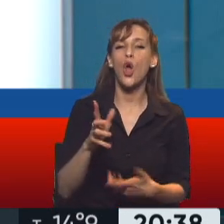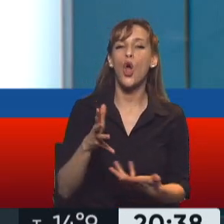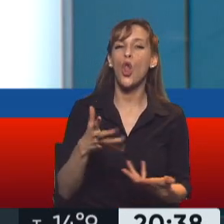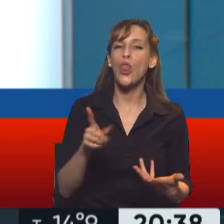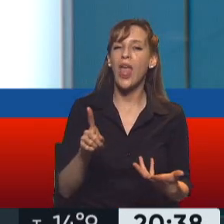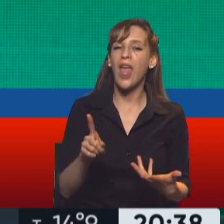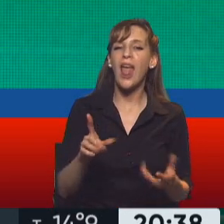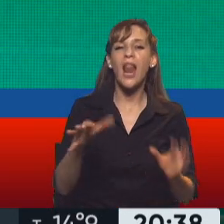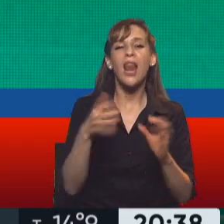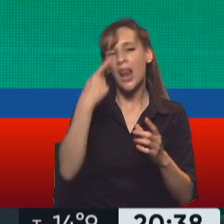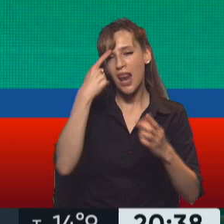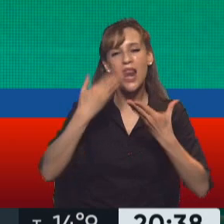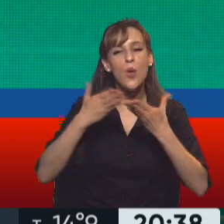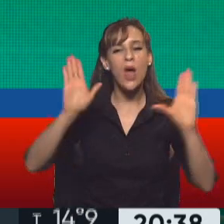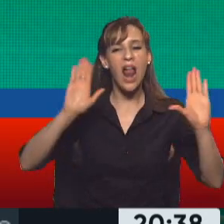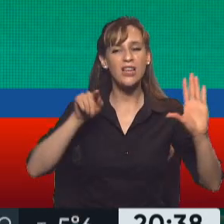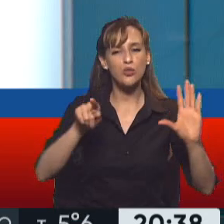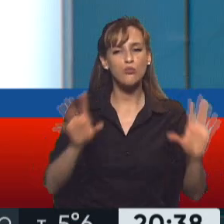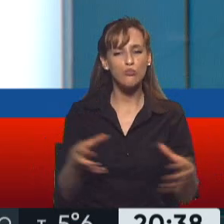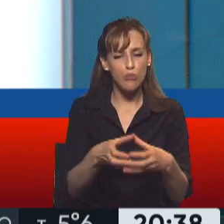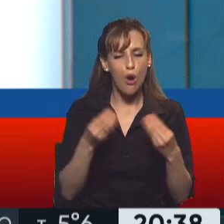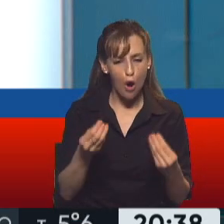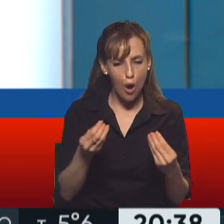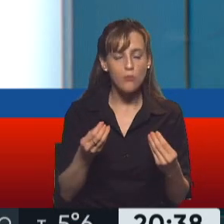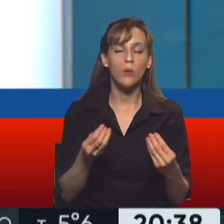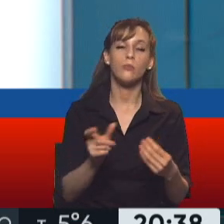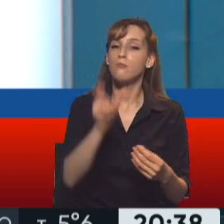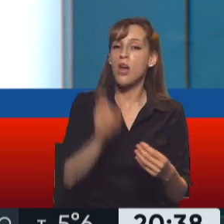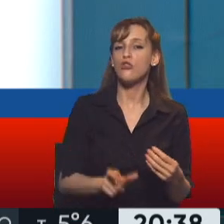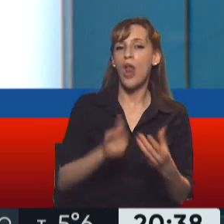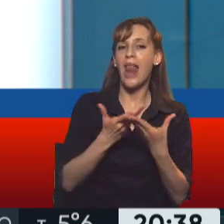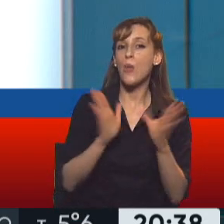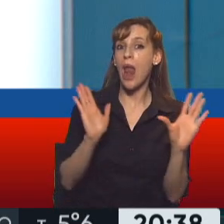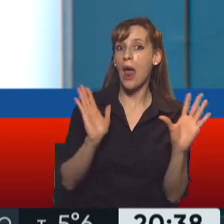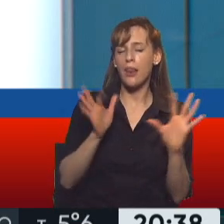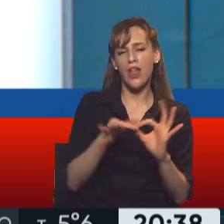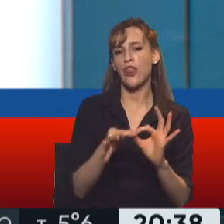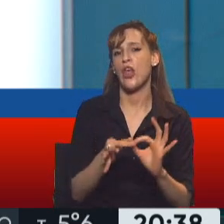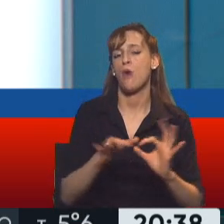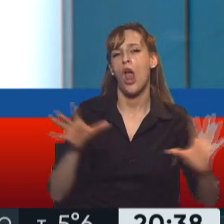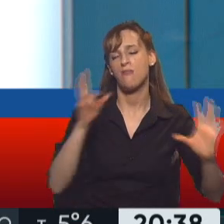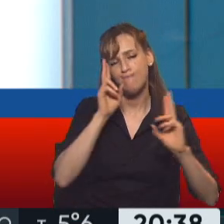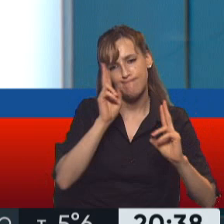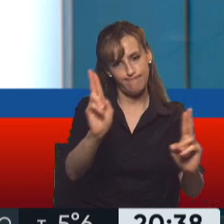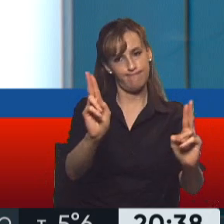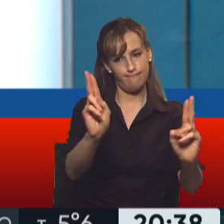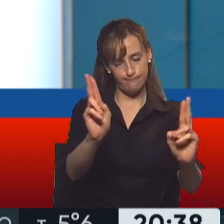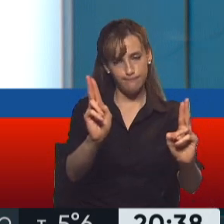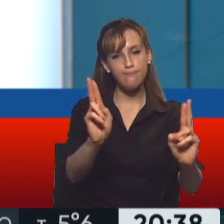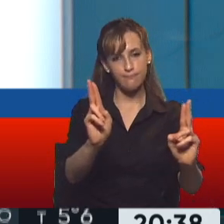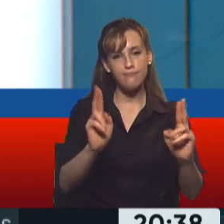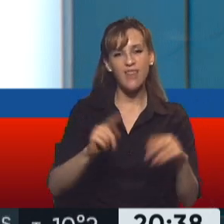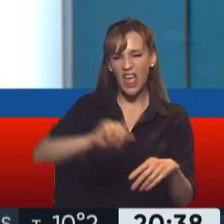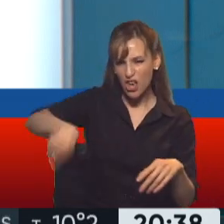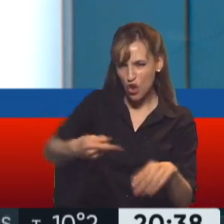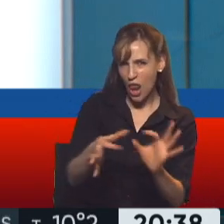liberalismo, ¿qué tienen de liberales? Claro. El liberal respeta la democracia, trata de integrarse dentro de la democracia. ¿Qué tendrían de